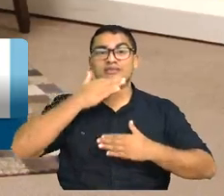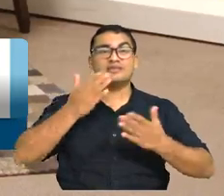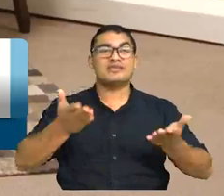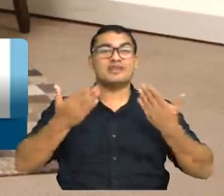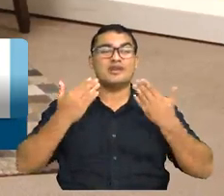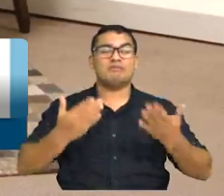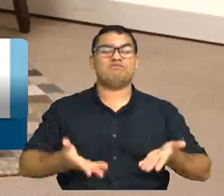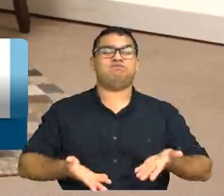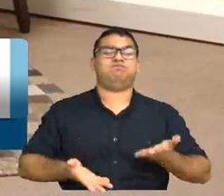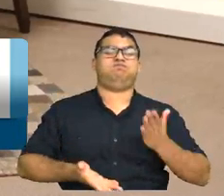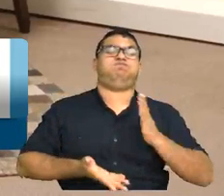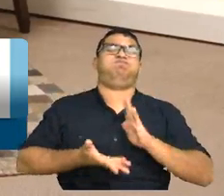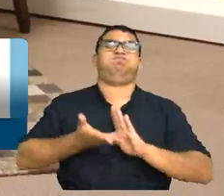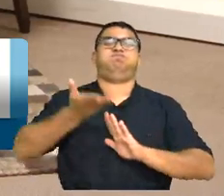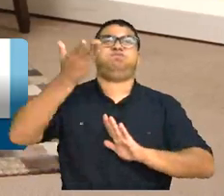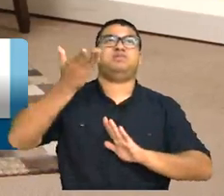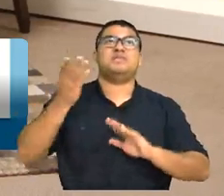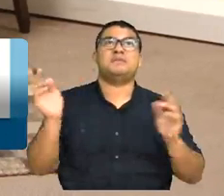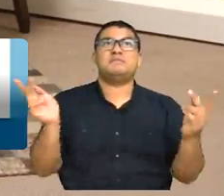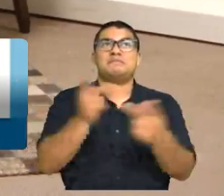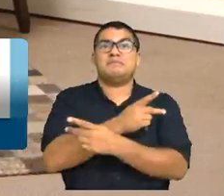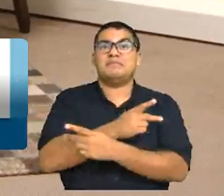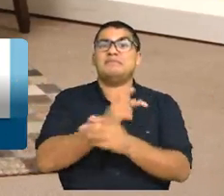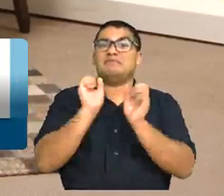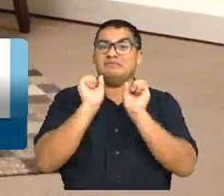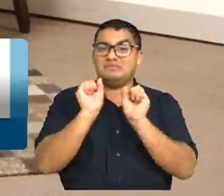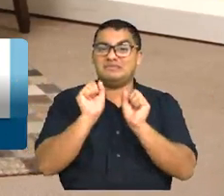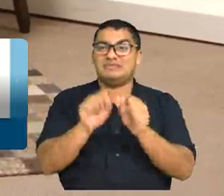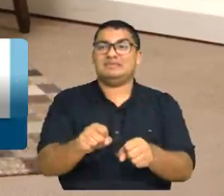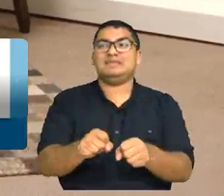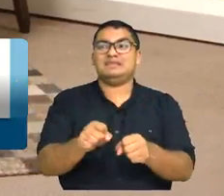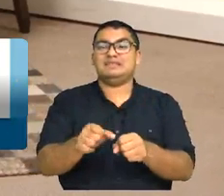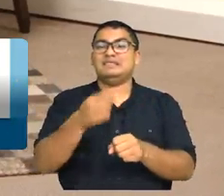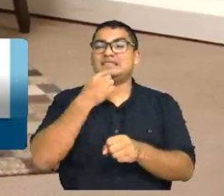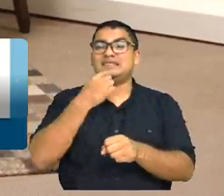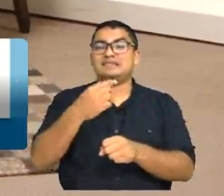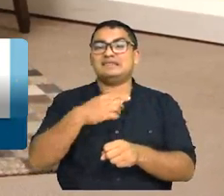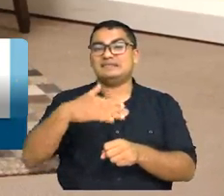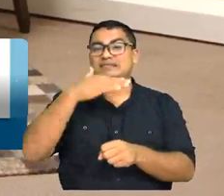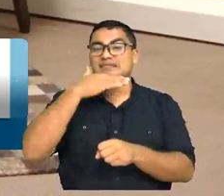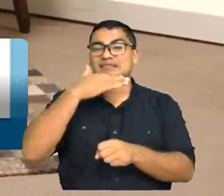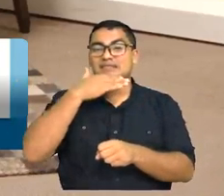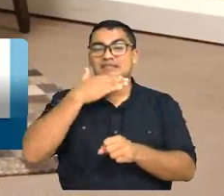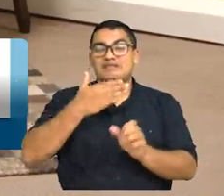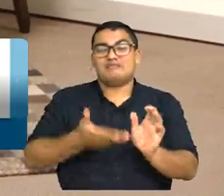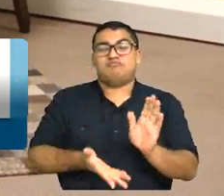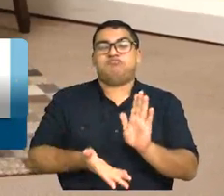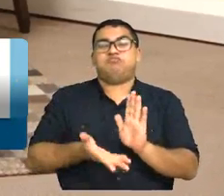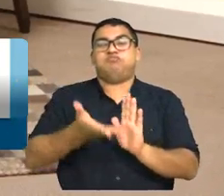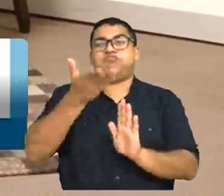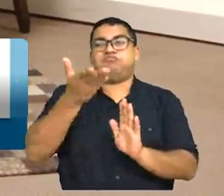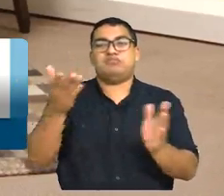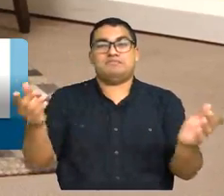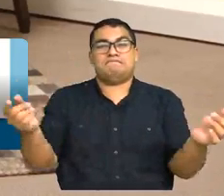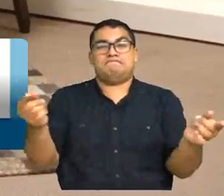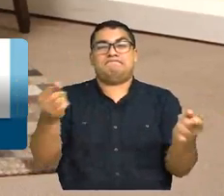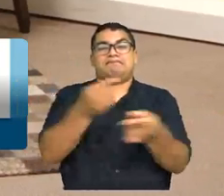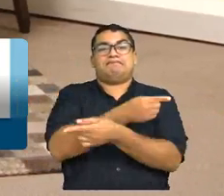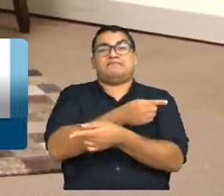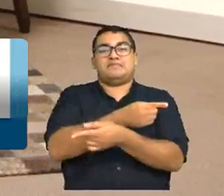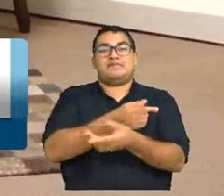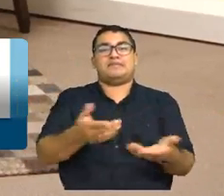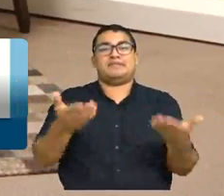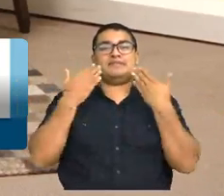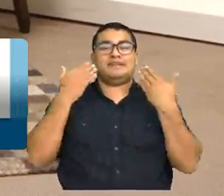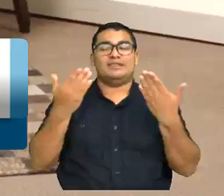esfuerzo sobrehumano en ciertas ocasiones aumenta la temperatura corporal, llega a un golpe de calor, que en